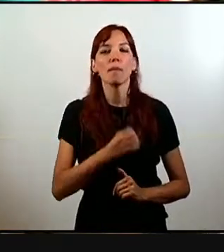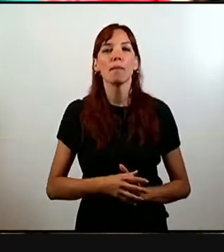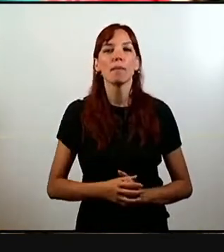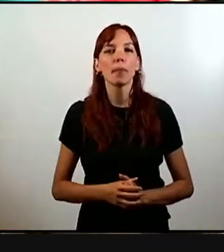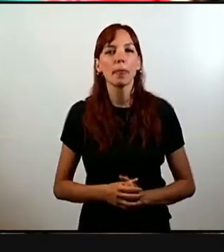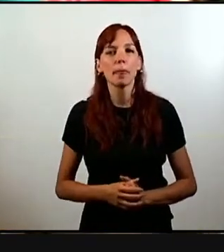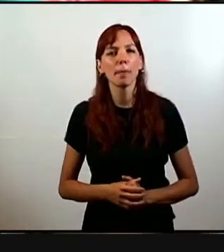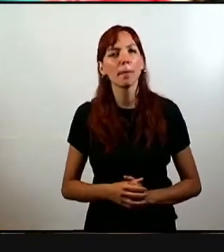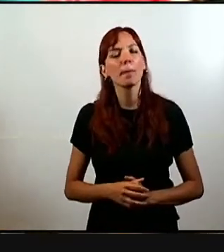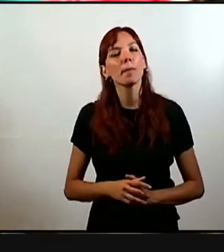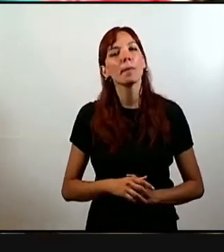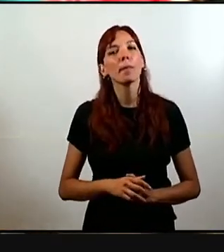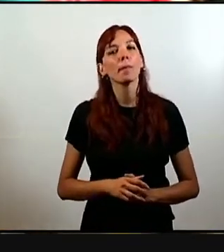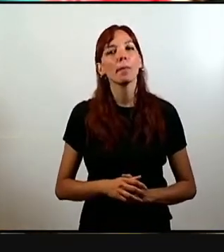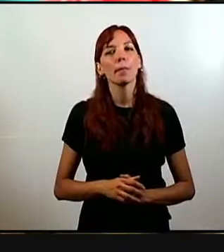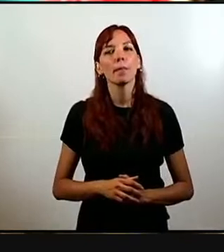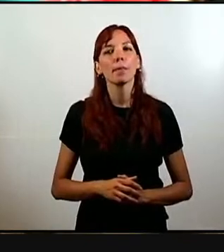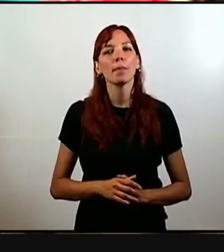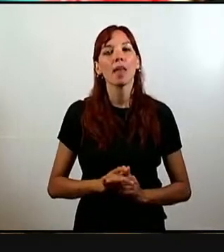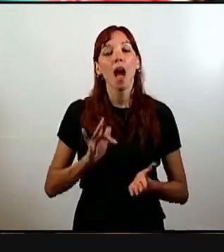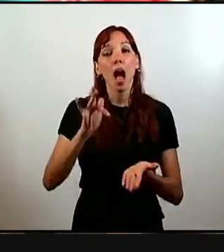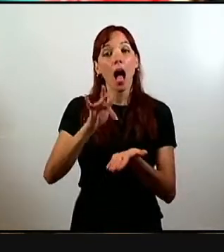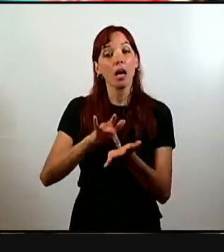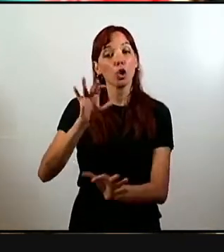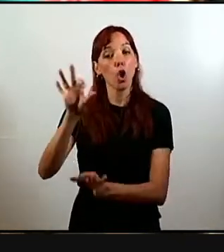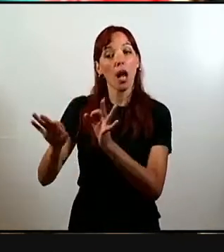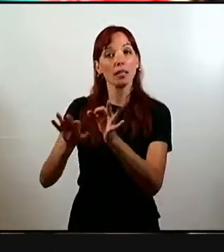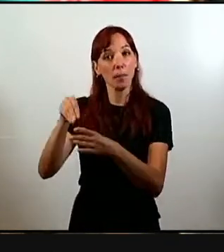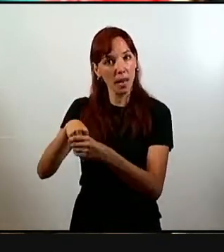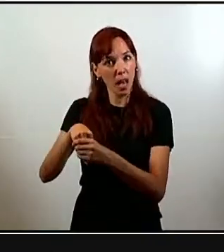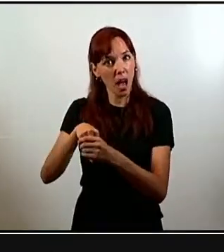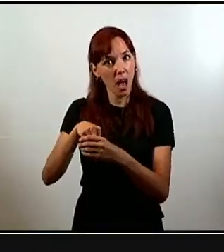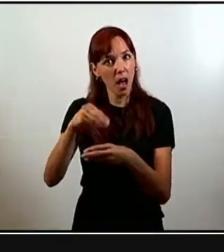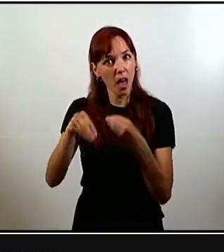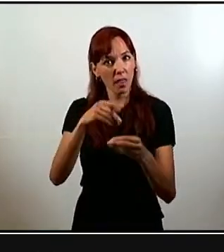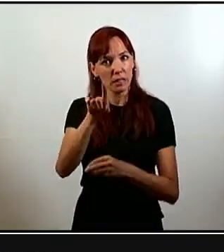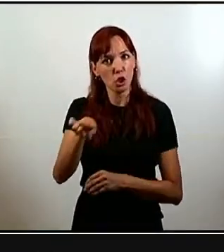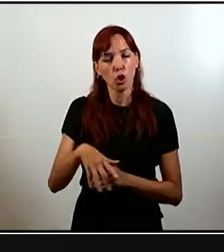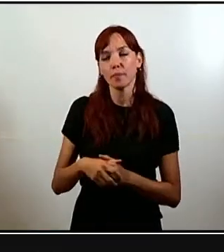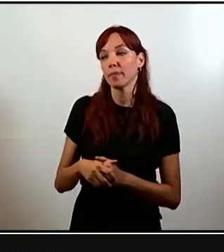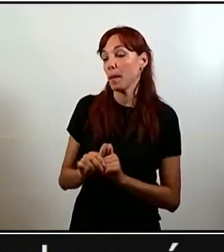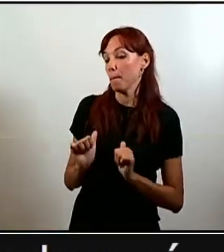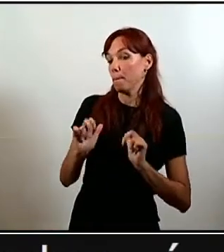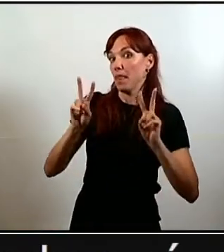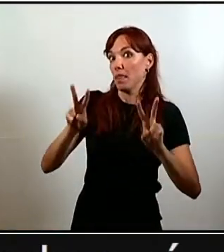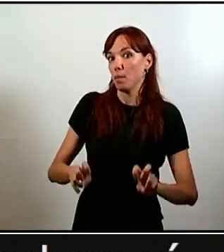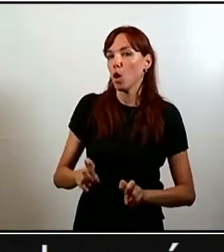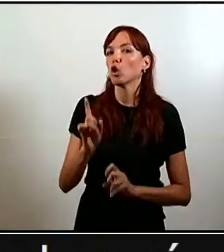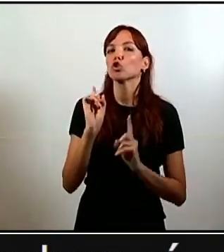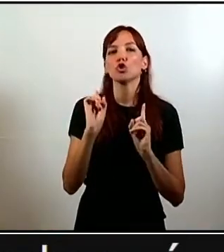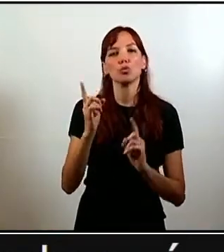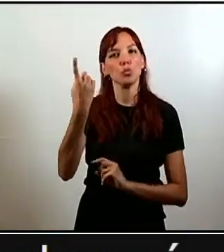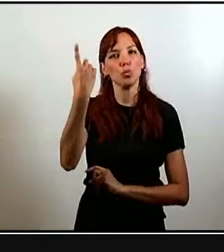tema. Entonces, el acto que había en la Asamblea de Extremadura sí que se elimina. Y en principio solo vamos a tener un acto, que es el